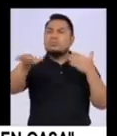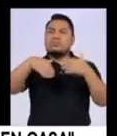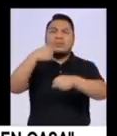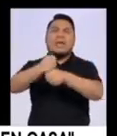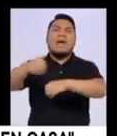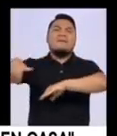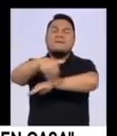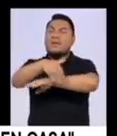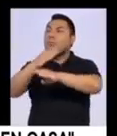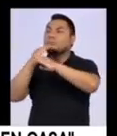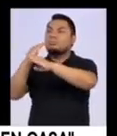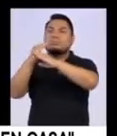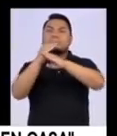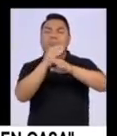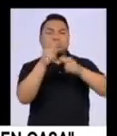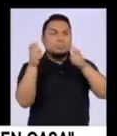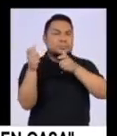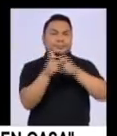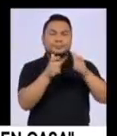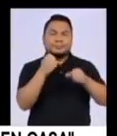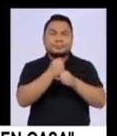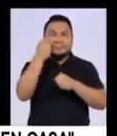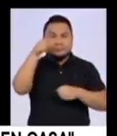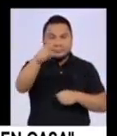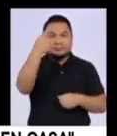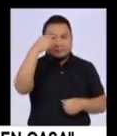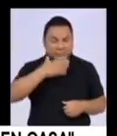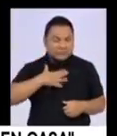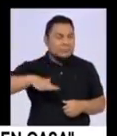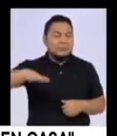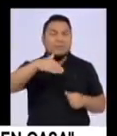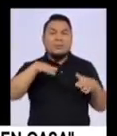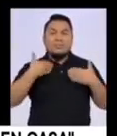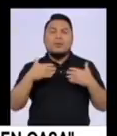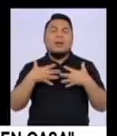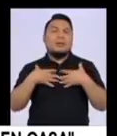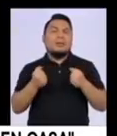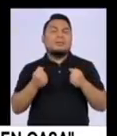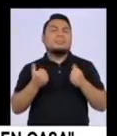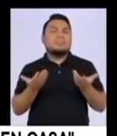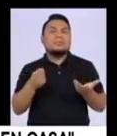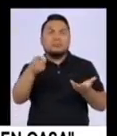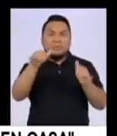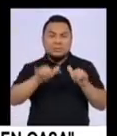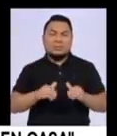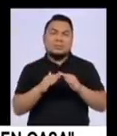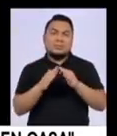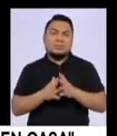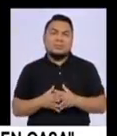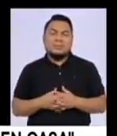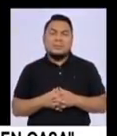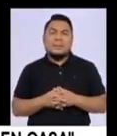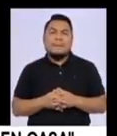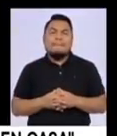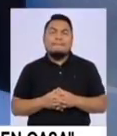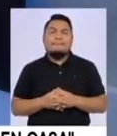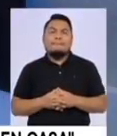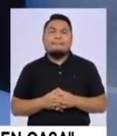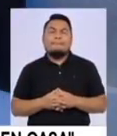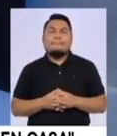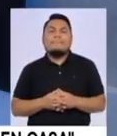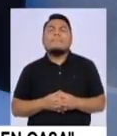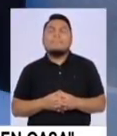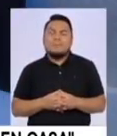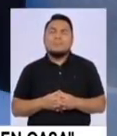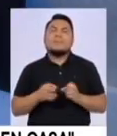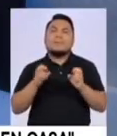trabaja en los metros. Hay mucha gente que se está esforzando por ti y por mí para que podamos estar bien. quedémonos en casa, por favor. ¿Y cuál ha sido,